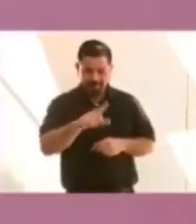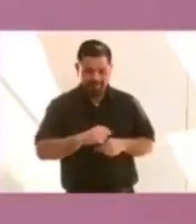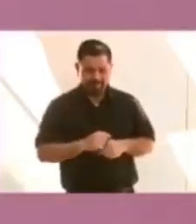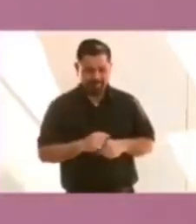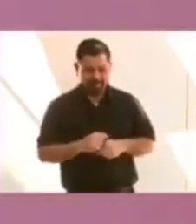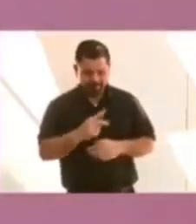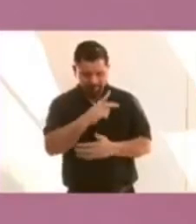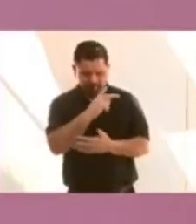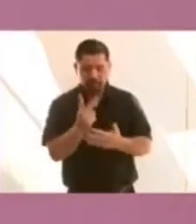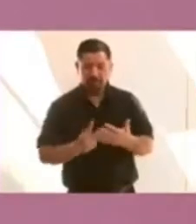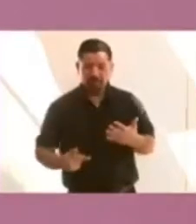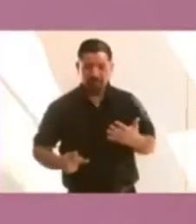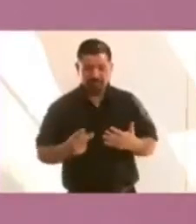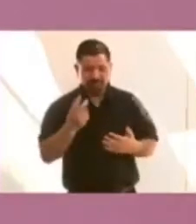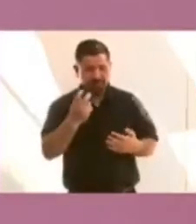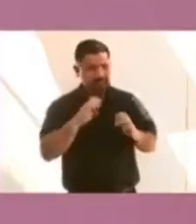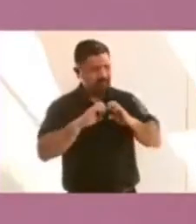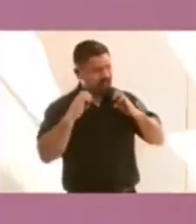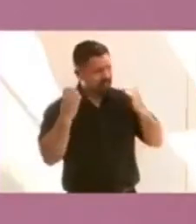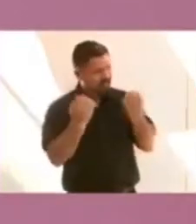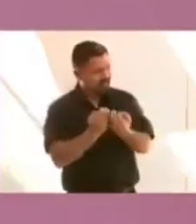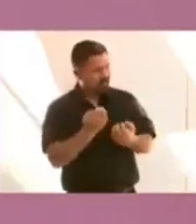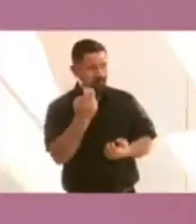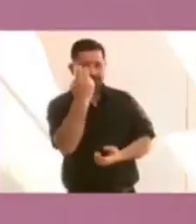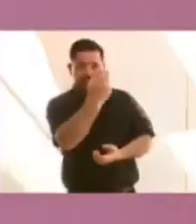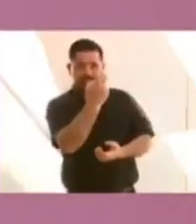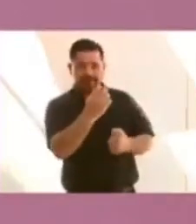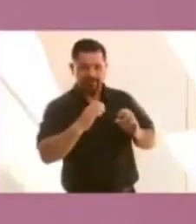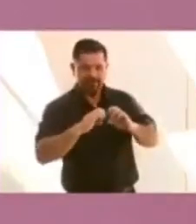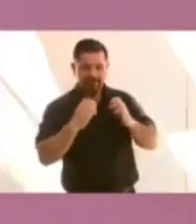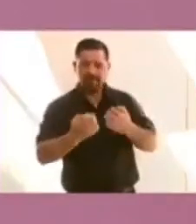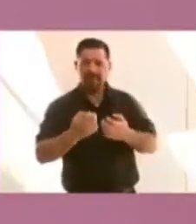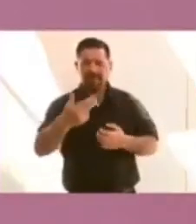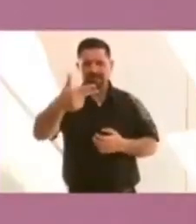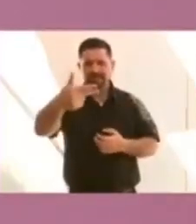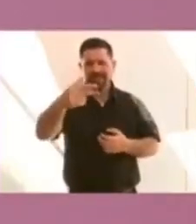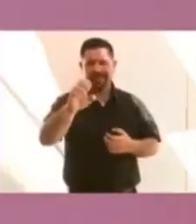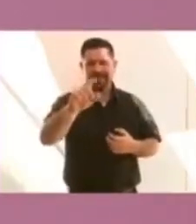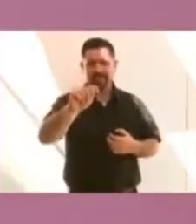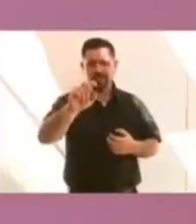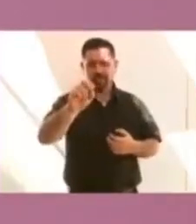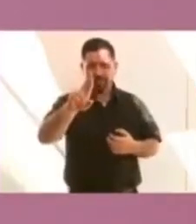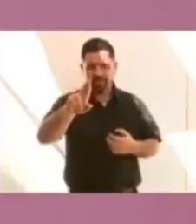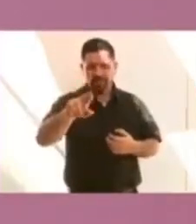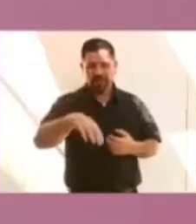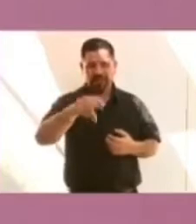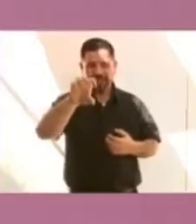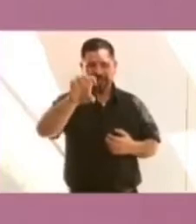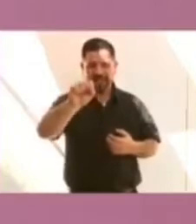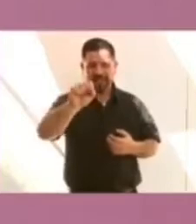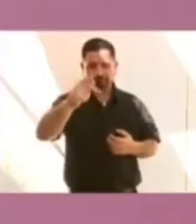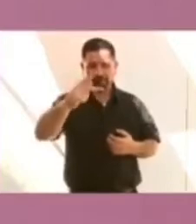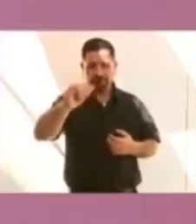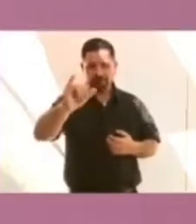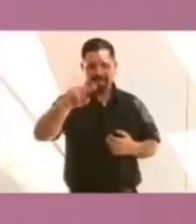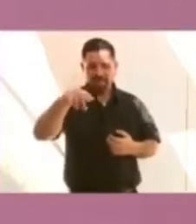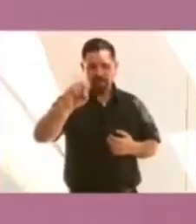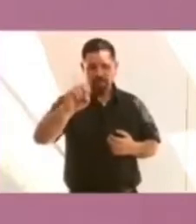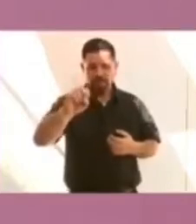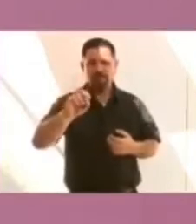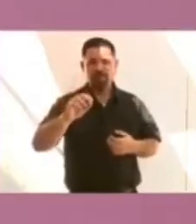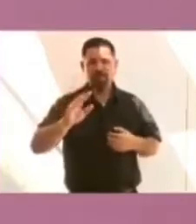programa, este estadio, Héctor Espino, que se le compró